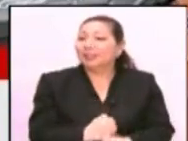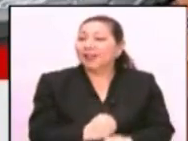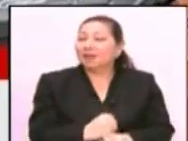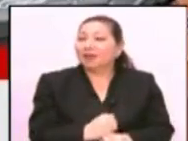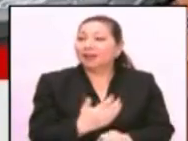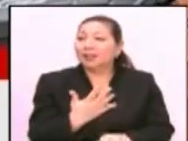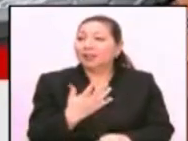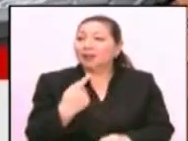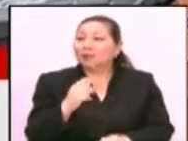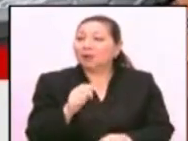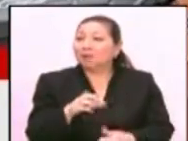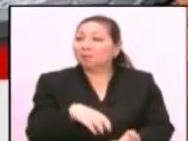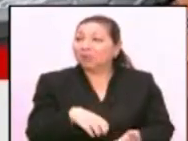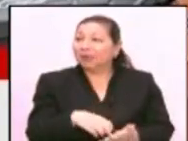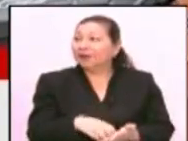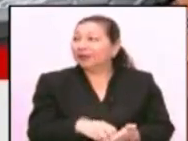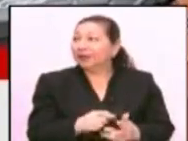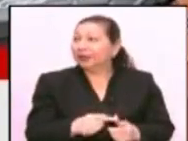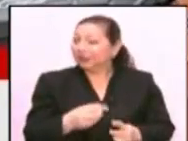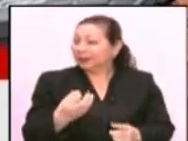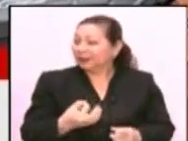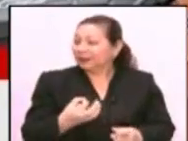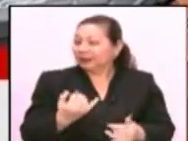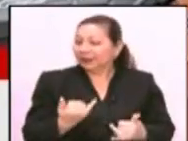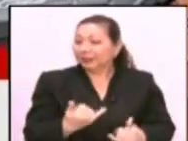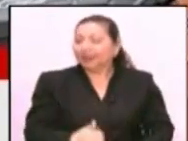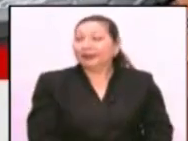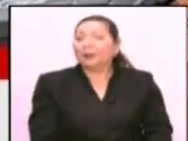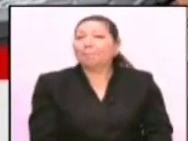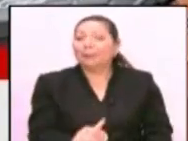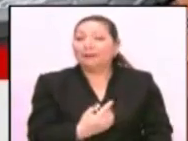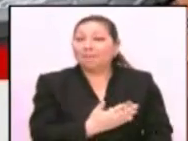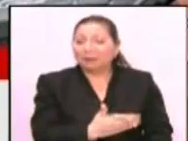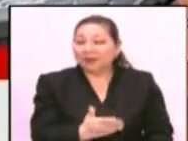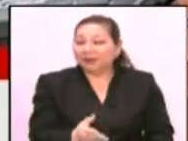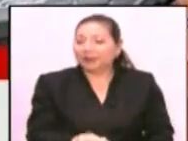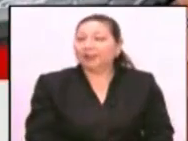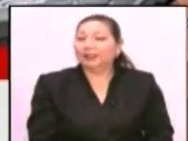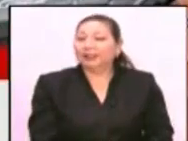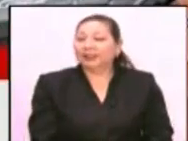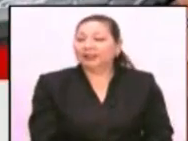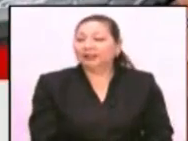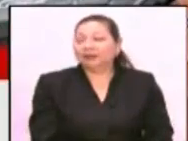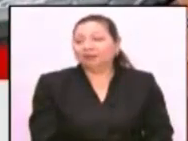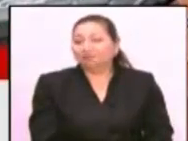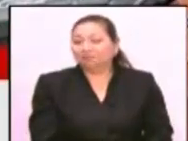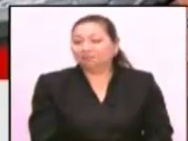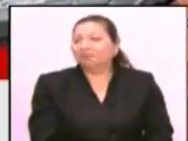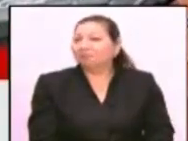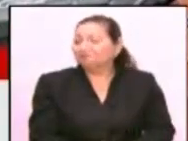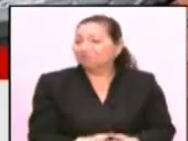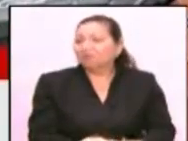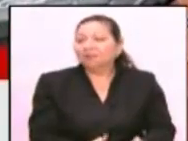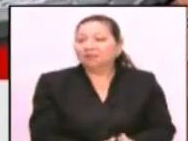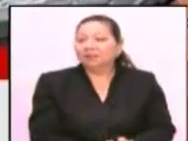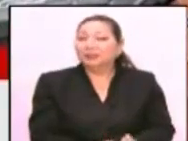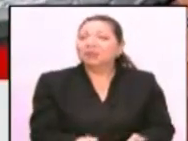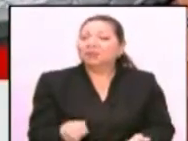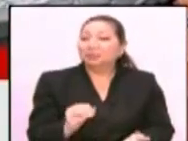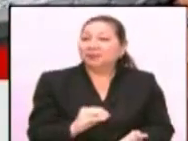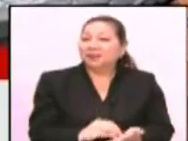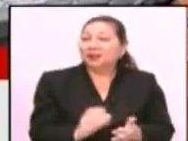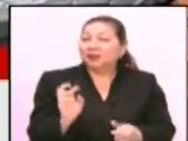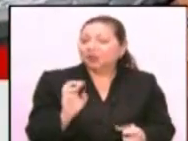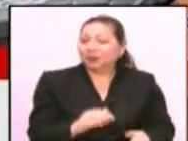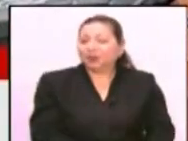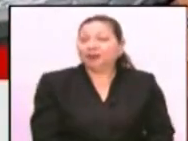el 5% de la población es régimen especial asociado a crimen organizado, para ellos las cárceles y el régimen y la reinserción, sin